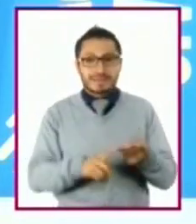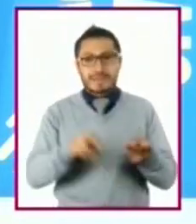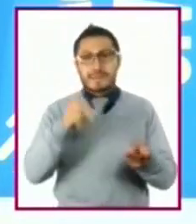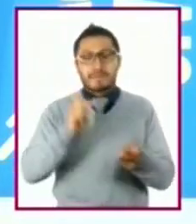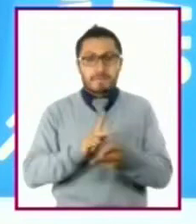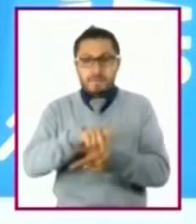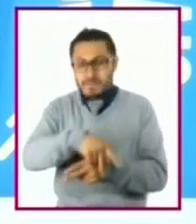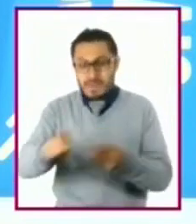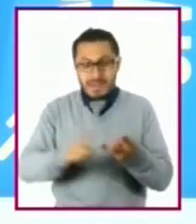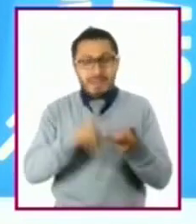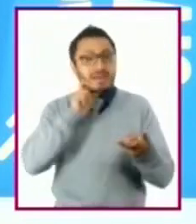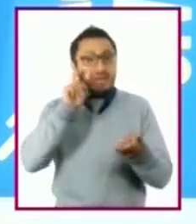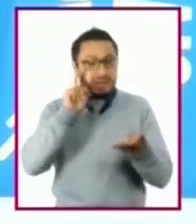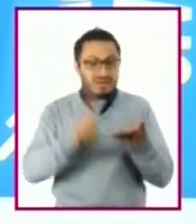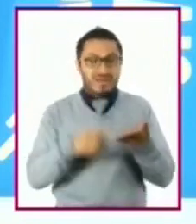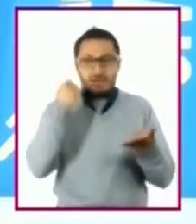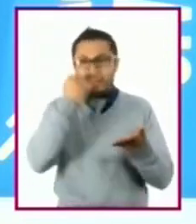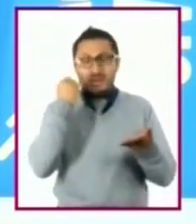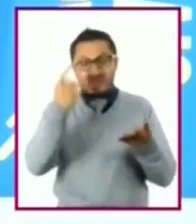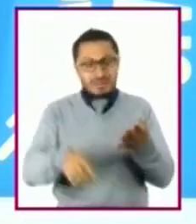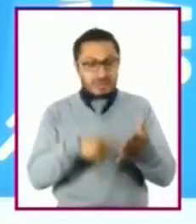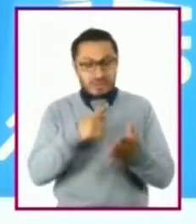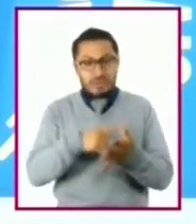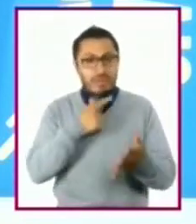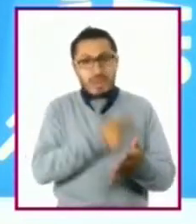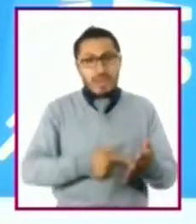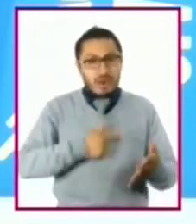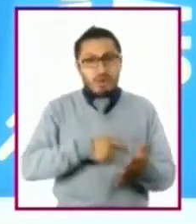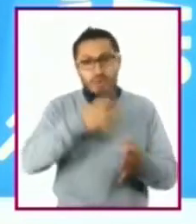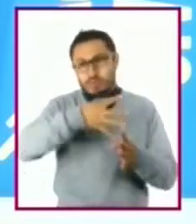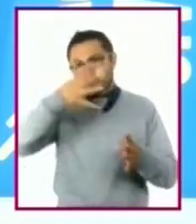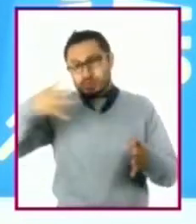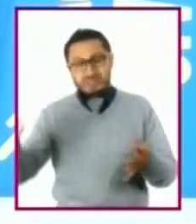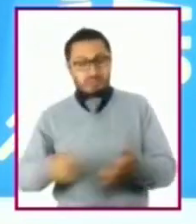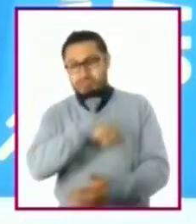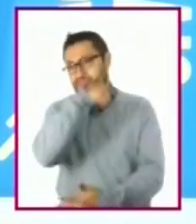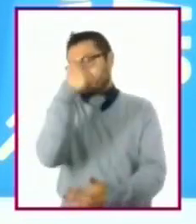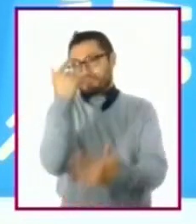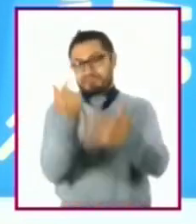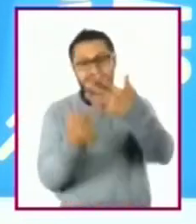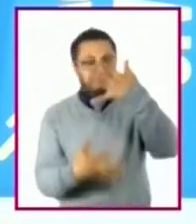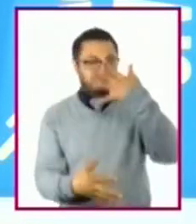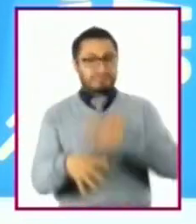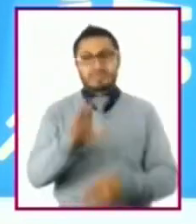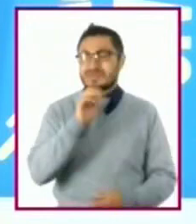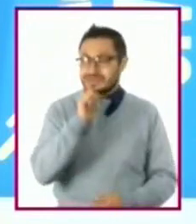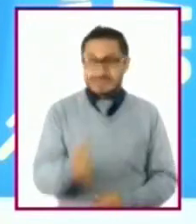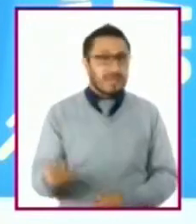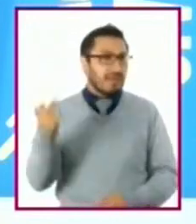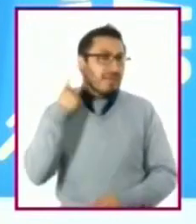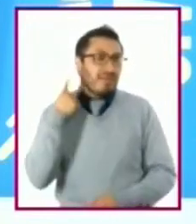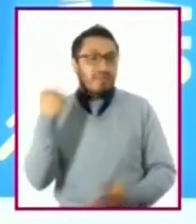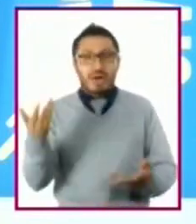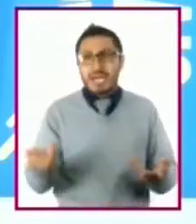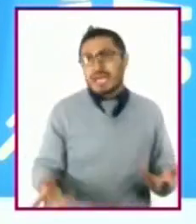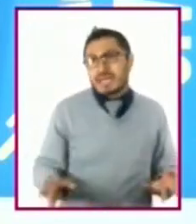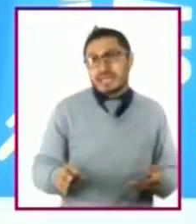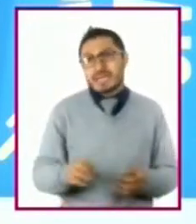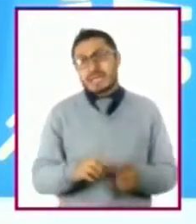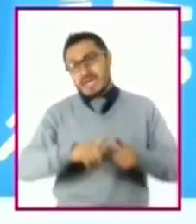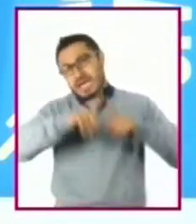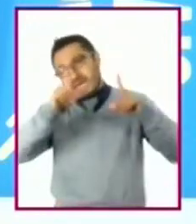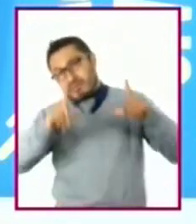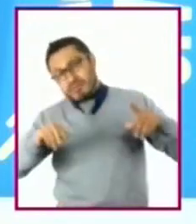idioma, religión, opinión política o de cualquier otra índole, origen nacional o social,